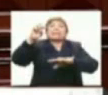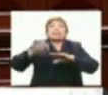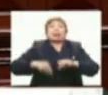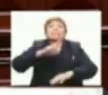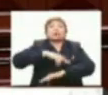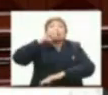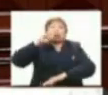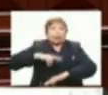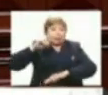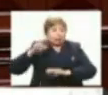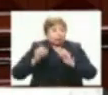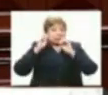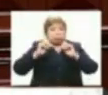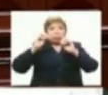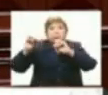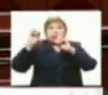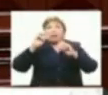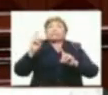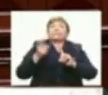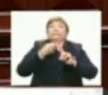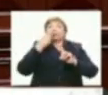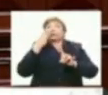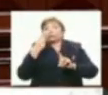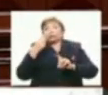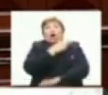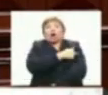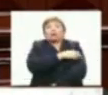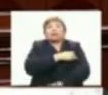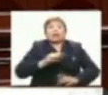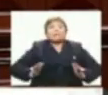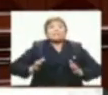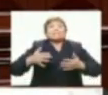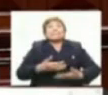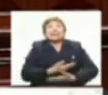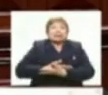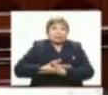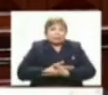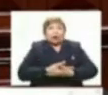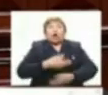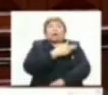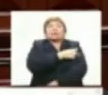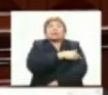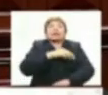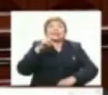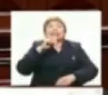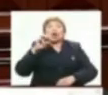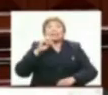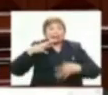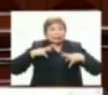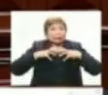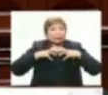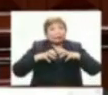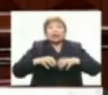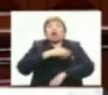región, entre los cuales priorizaremos hospitales materno-infantil, hospital neoplásico,